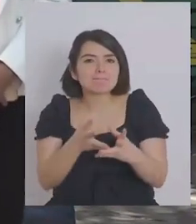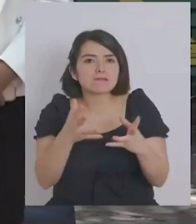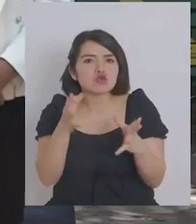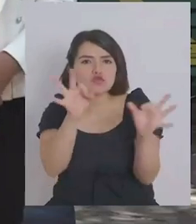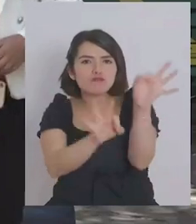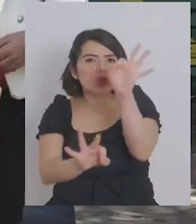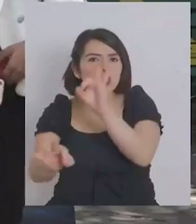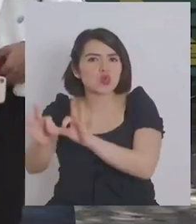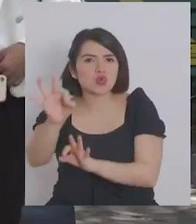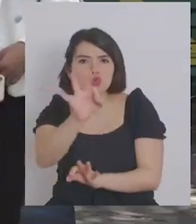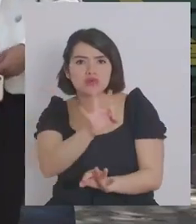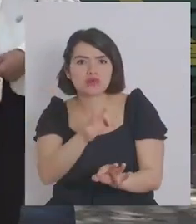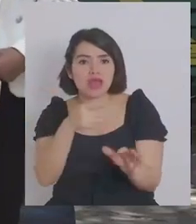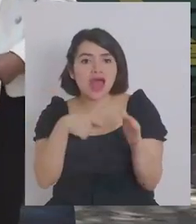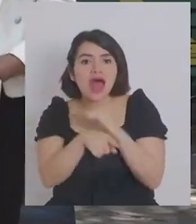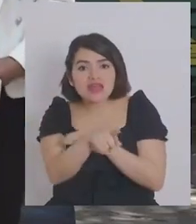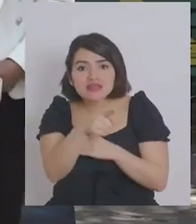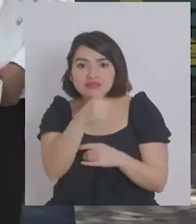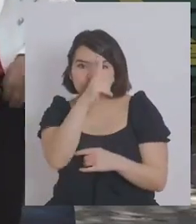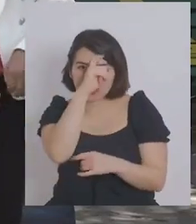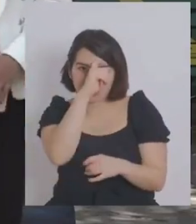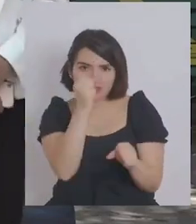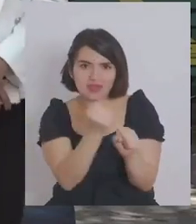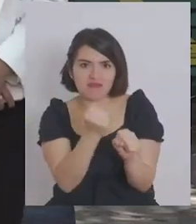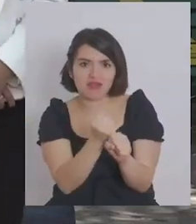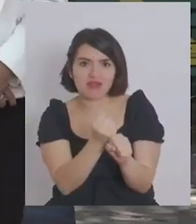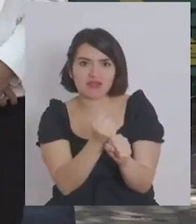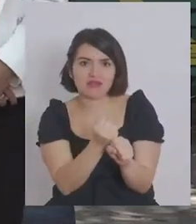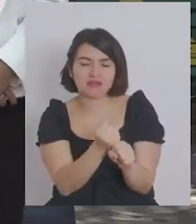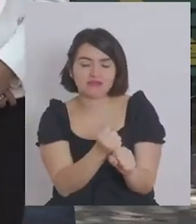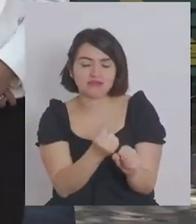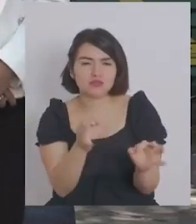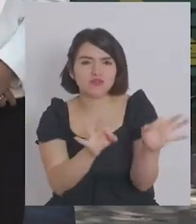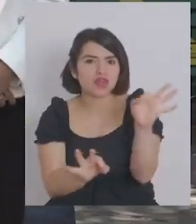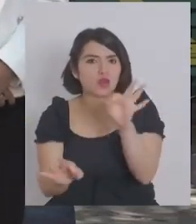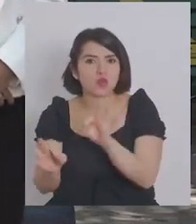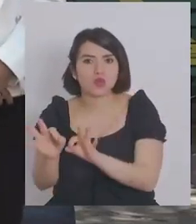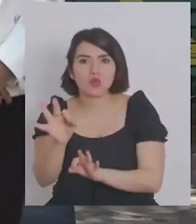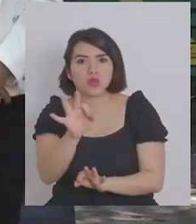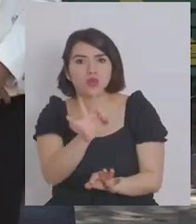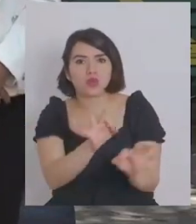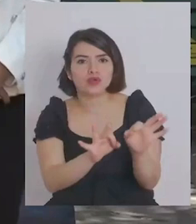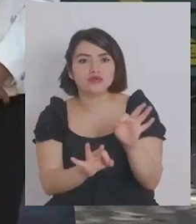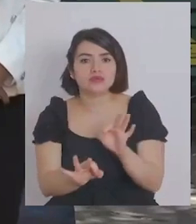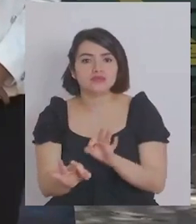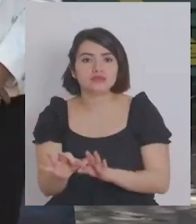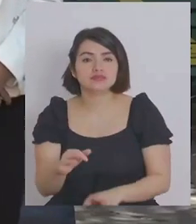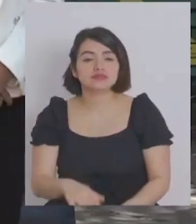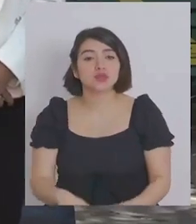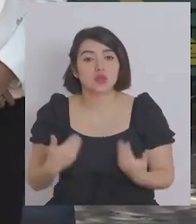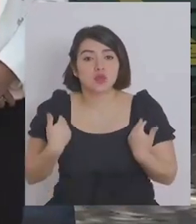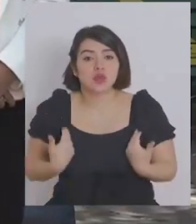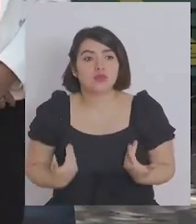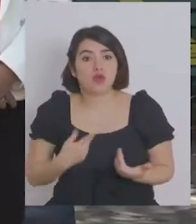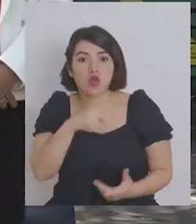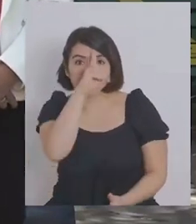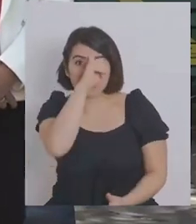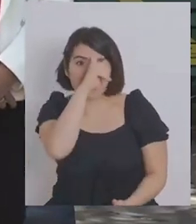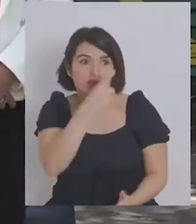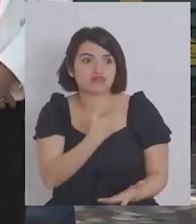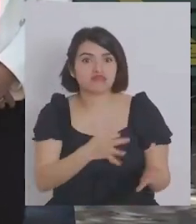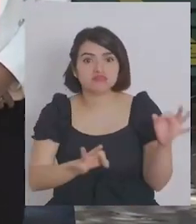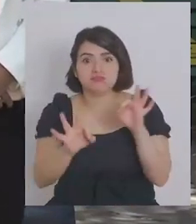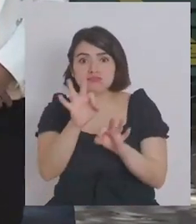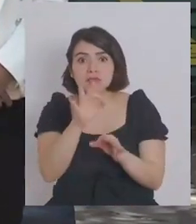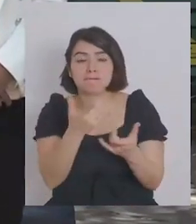circulante al tener alta carga circular dando vueltas en su circulante en el hospital claramente son